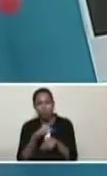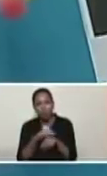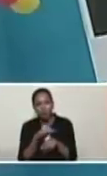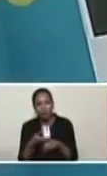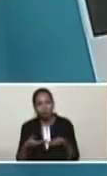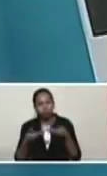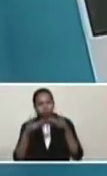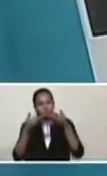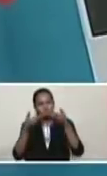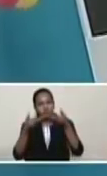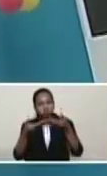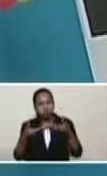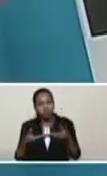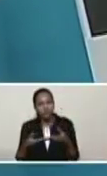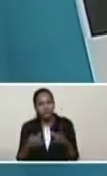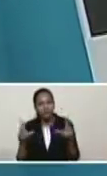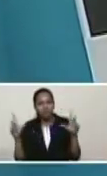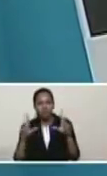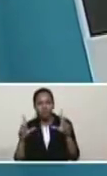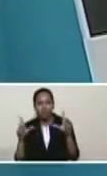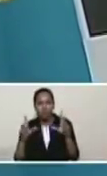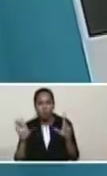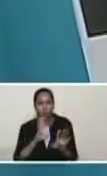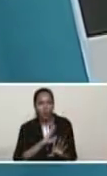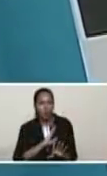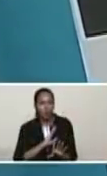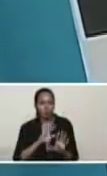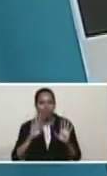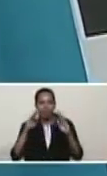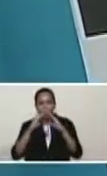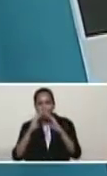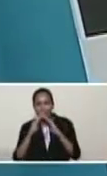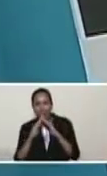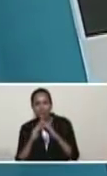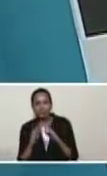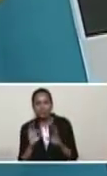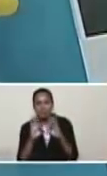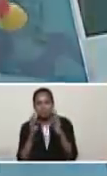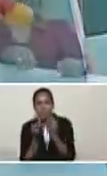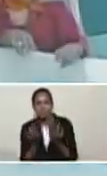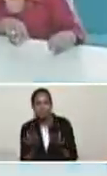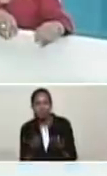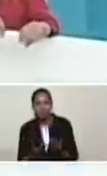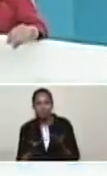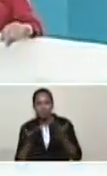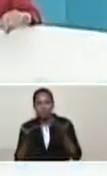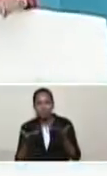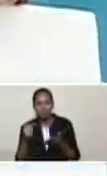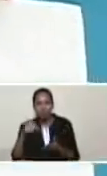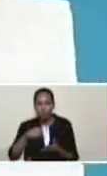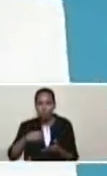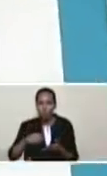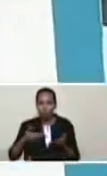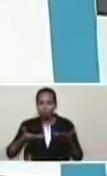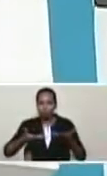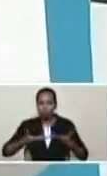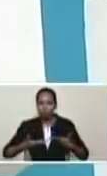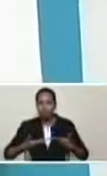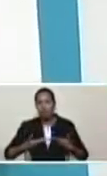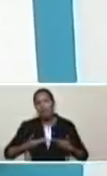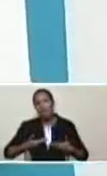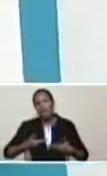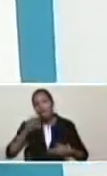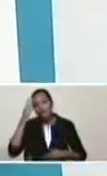el título de propiedad a esta familia que recibe hoy el sueño